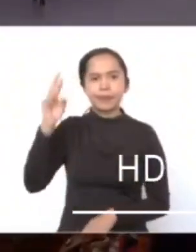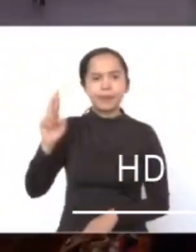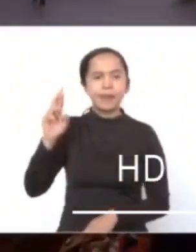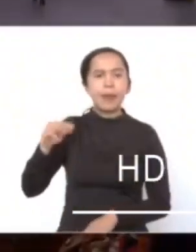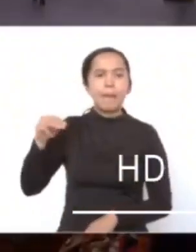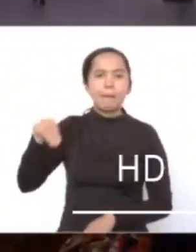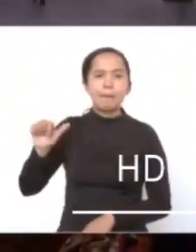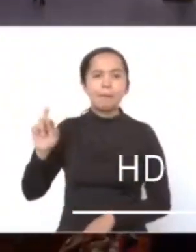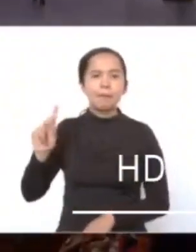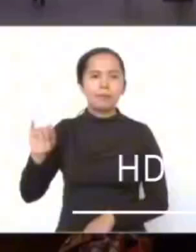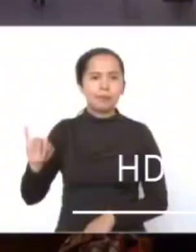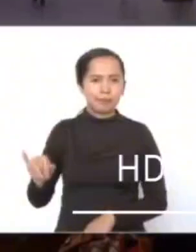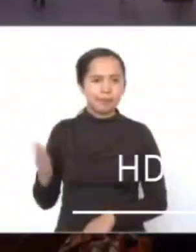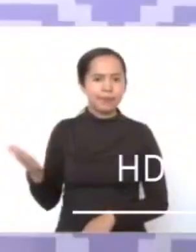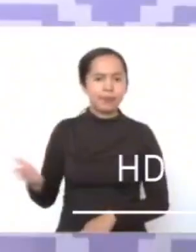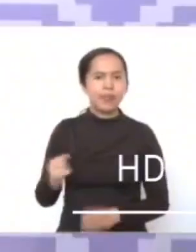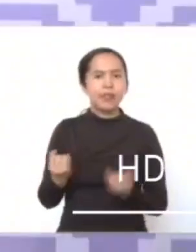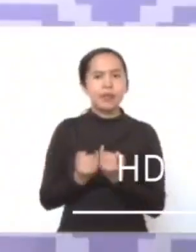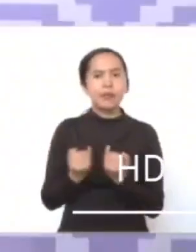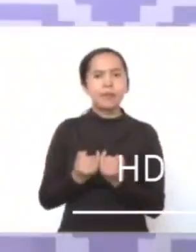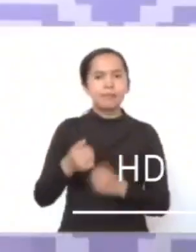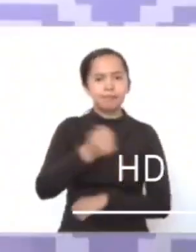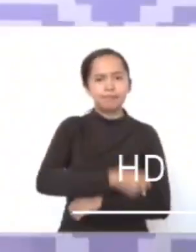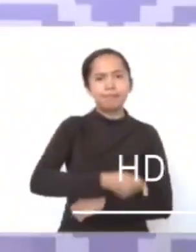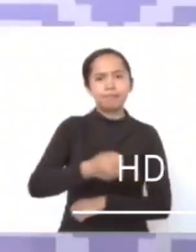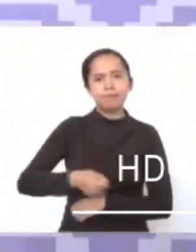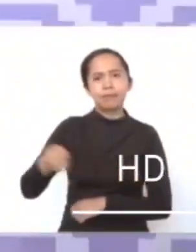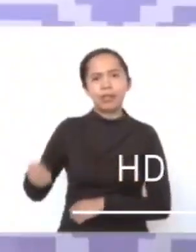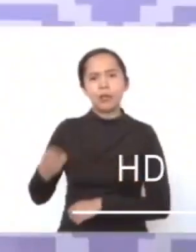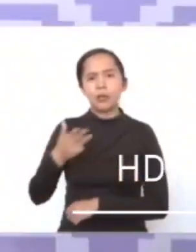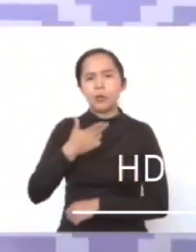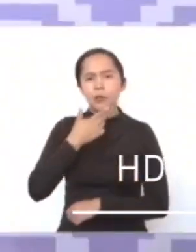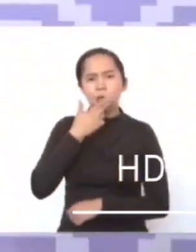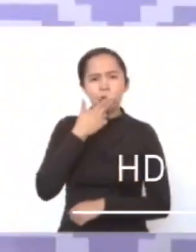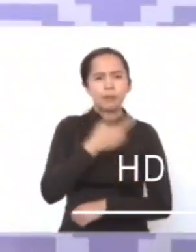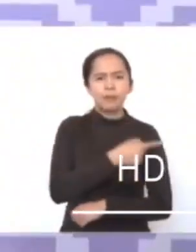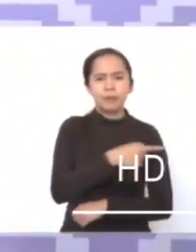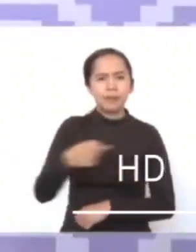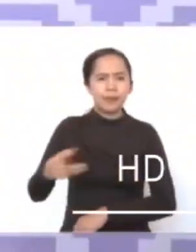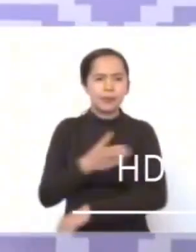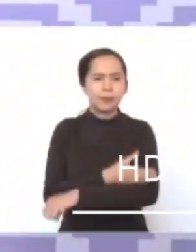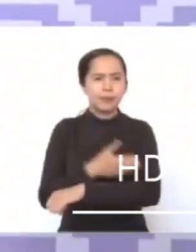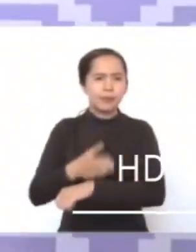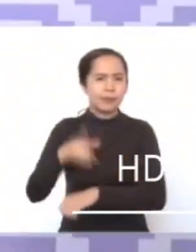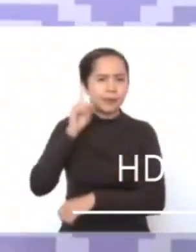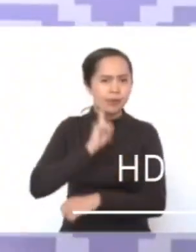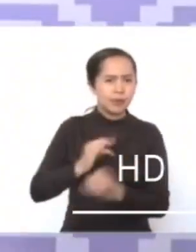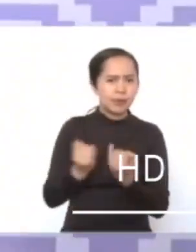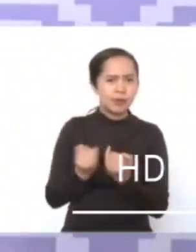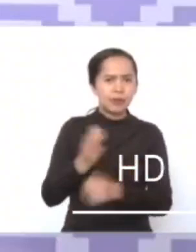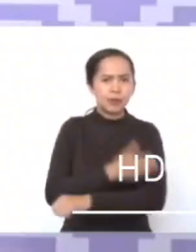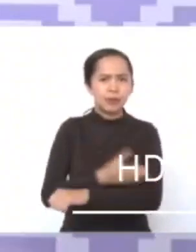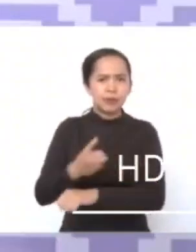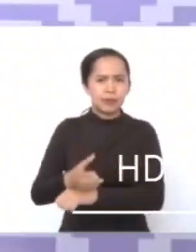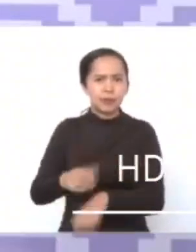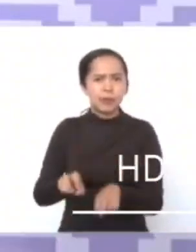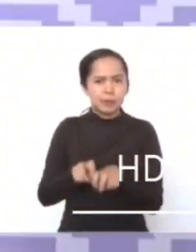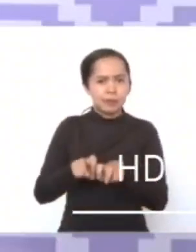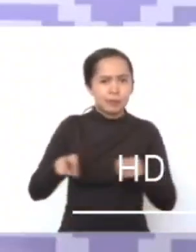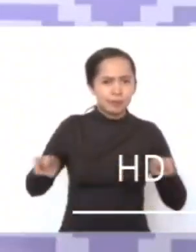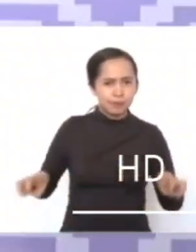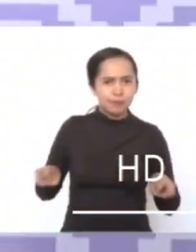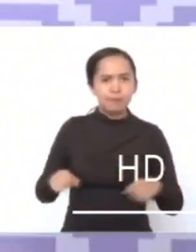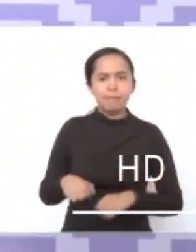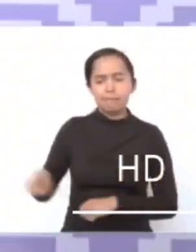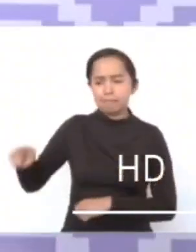Batres Guadarrama. Saludo con mucho aprecio a mis compañeras y compañeros del Presidium, con quienes